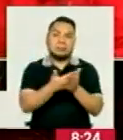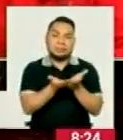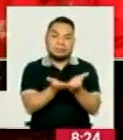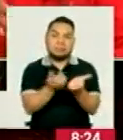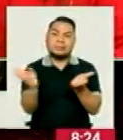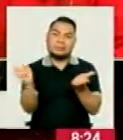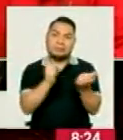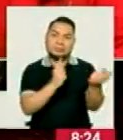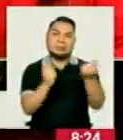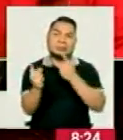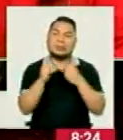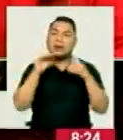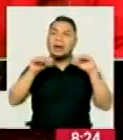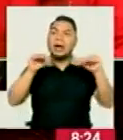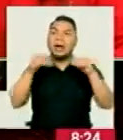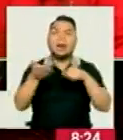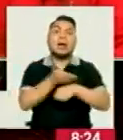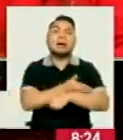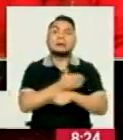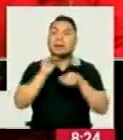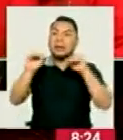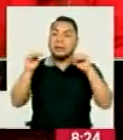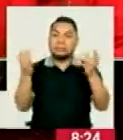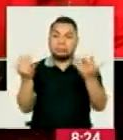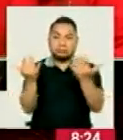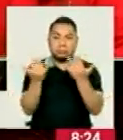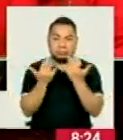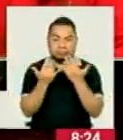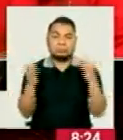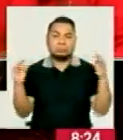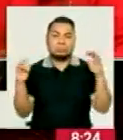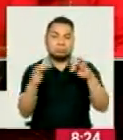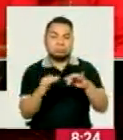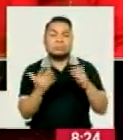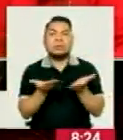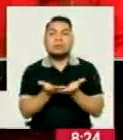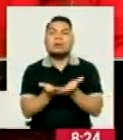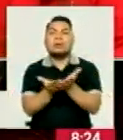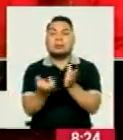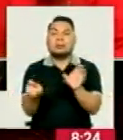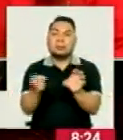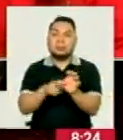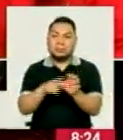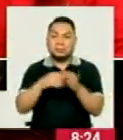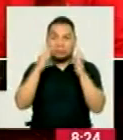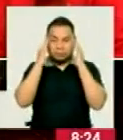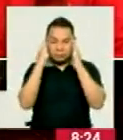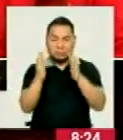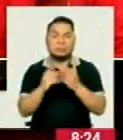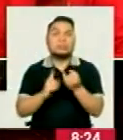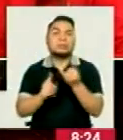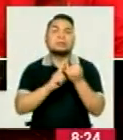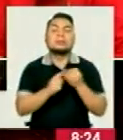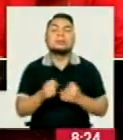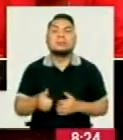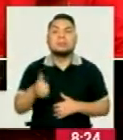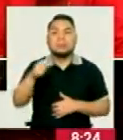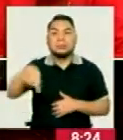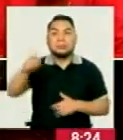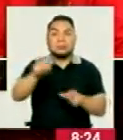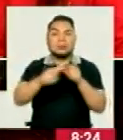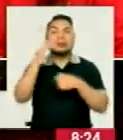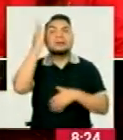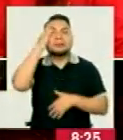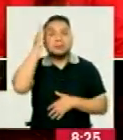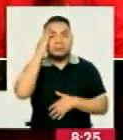Obviamente hacemos un trabajo previo con diferentes gestores nuestros para que nuestros conciudadanos sepan